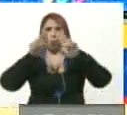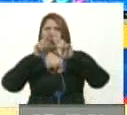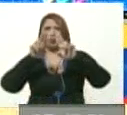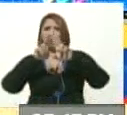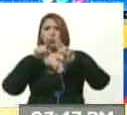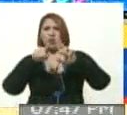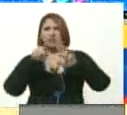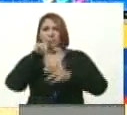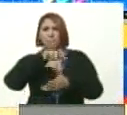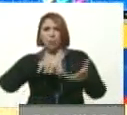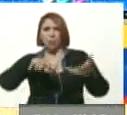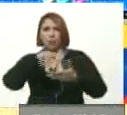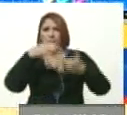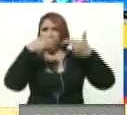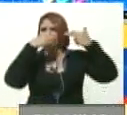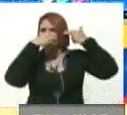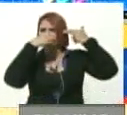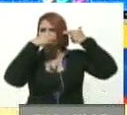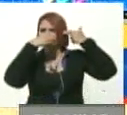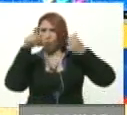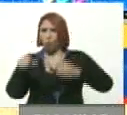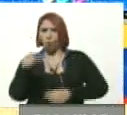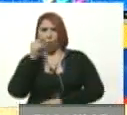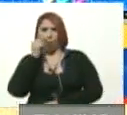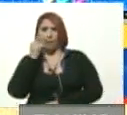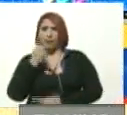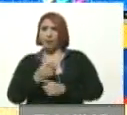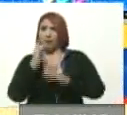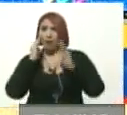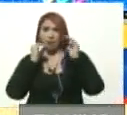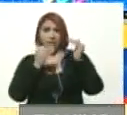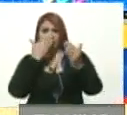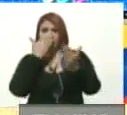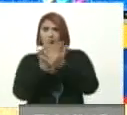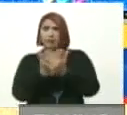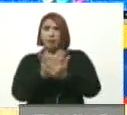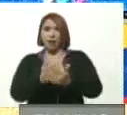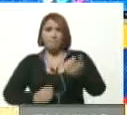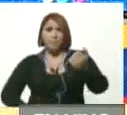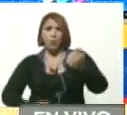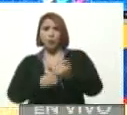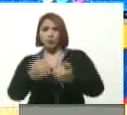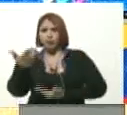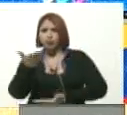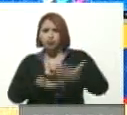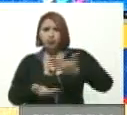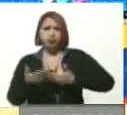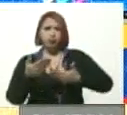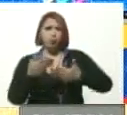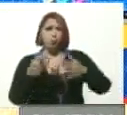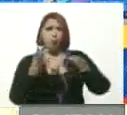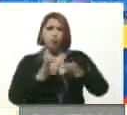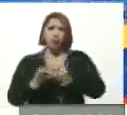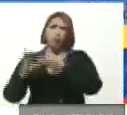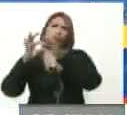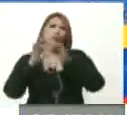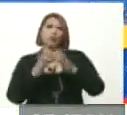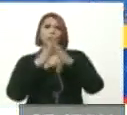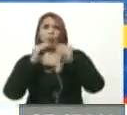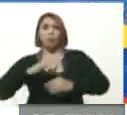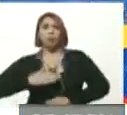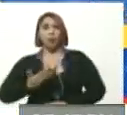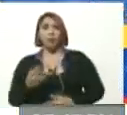esta situación de secuestro. Hay que atender el frente de la solidaridad y unir todo lo que pueda ser unido